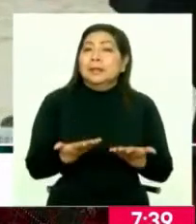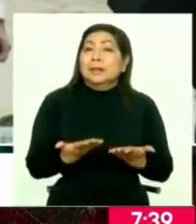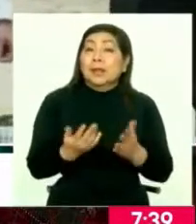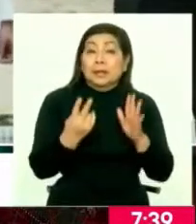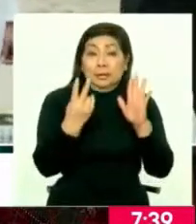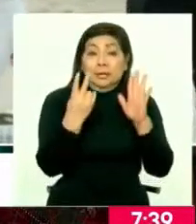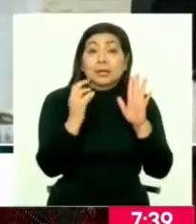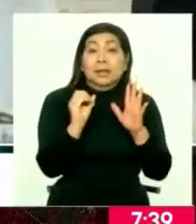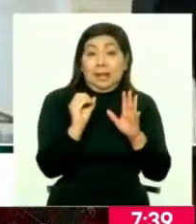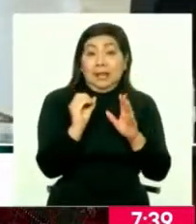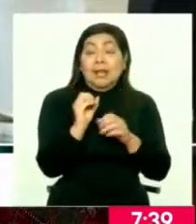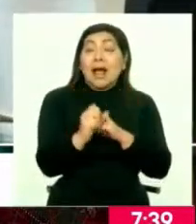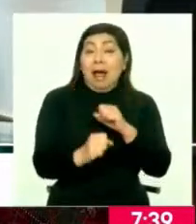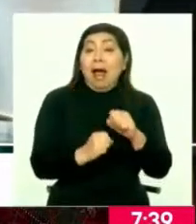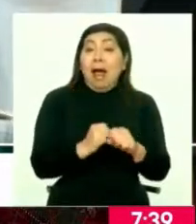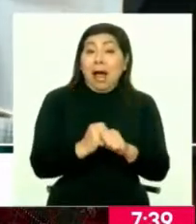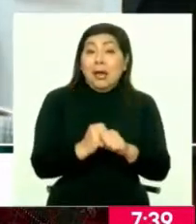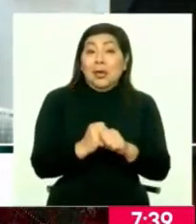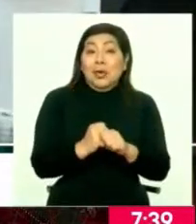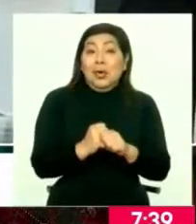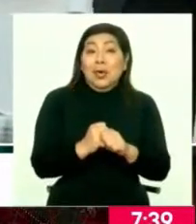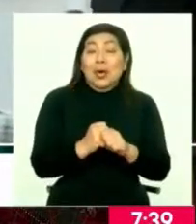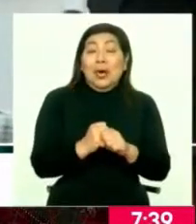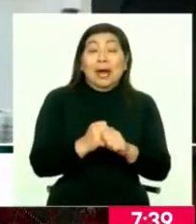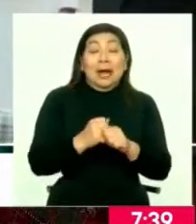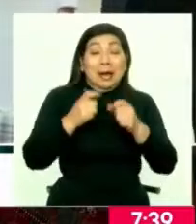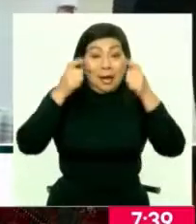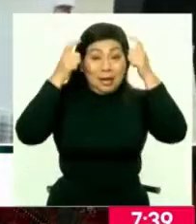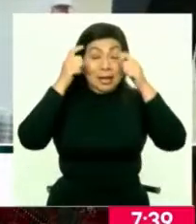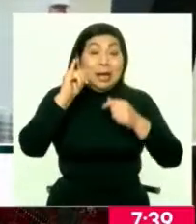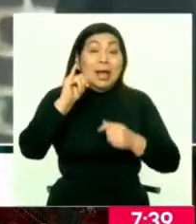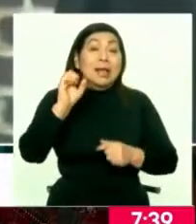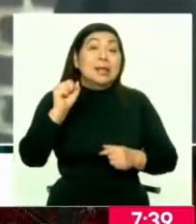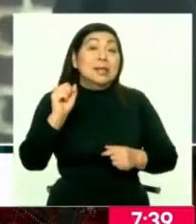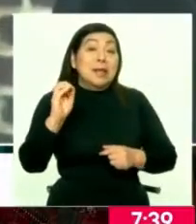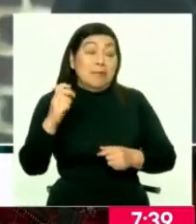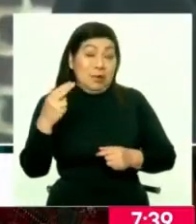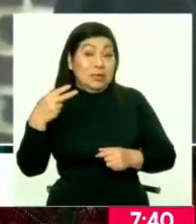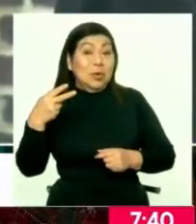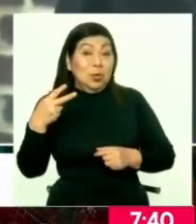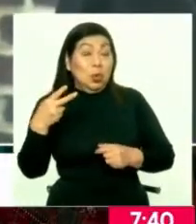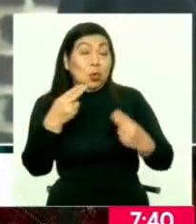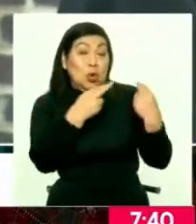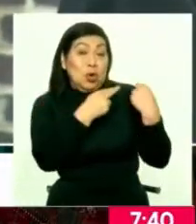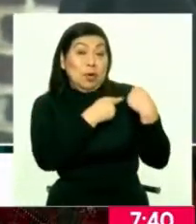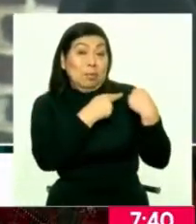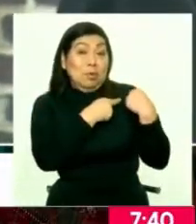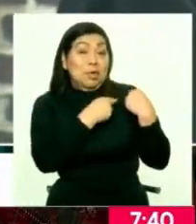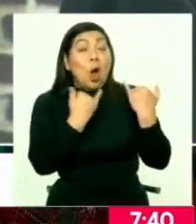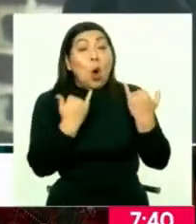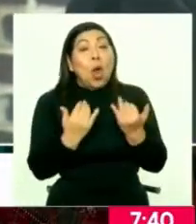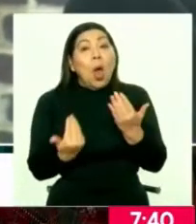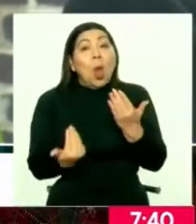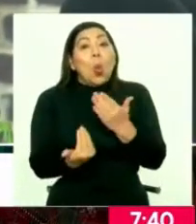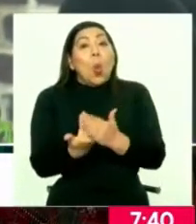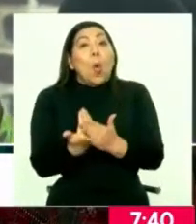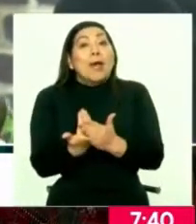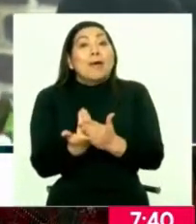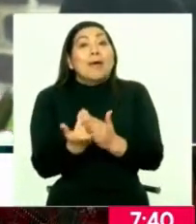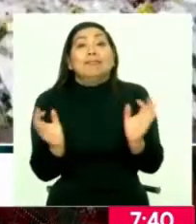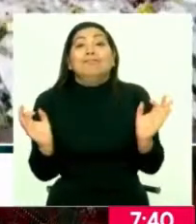son 70 años que Isabel II ha tenido esta responsabilidad. Ahora uh-huh. Se inicia una nueva